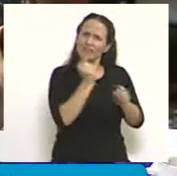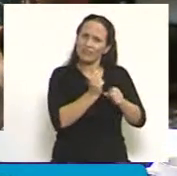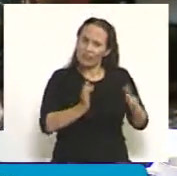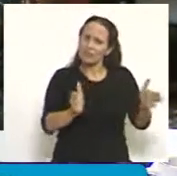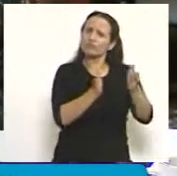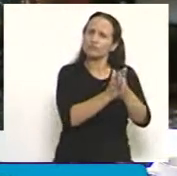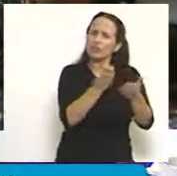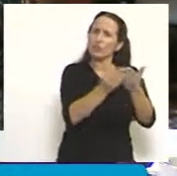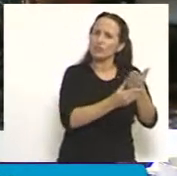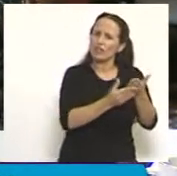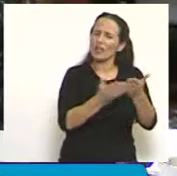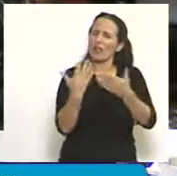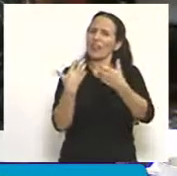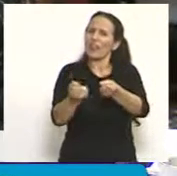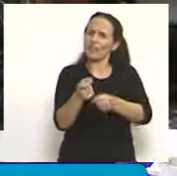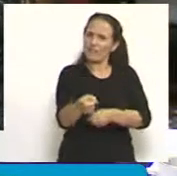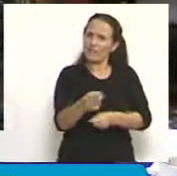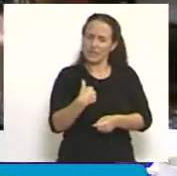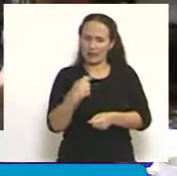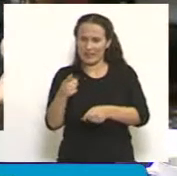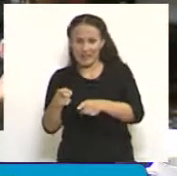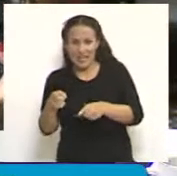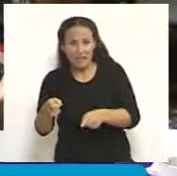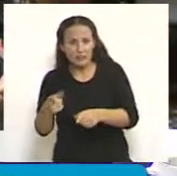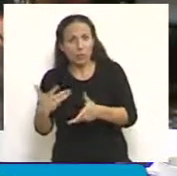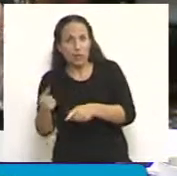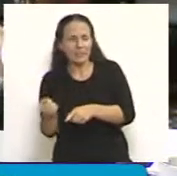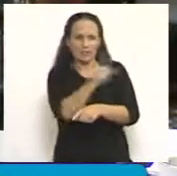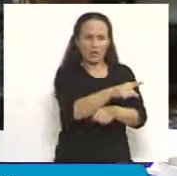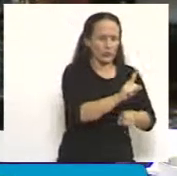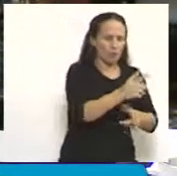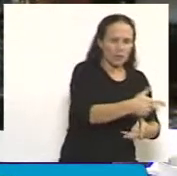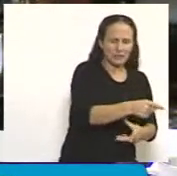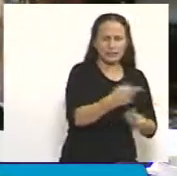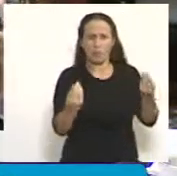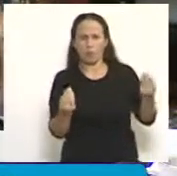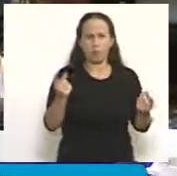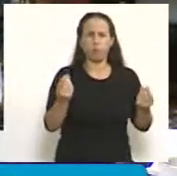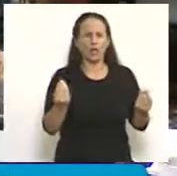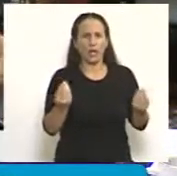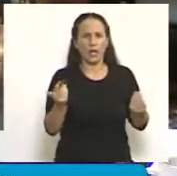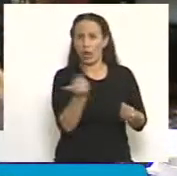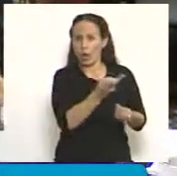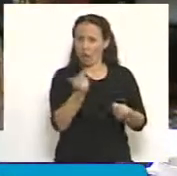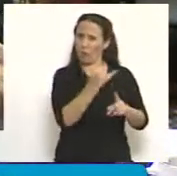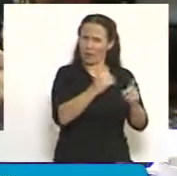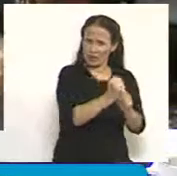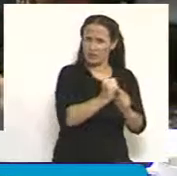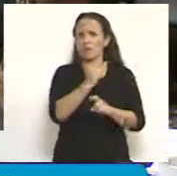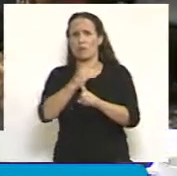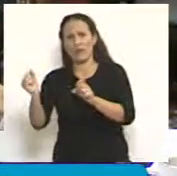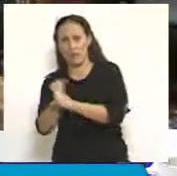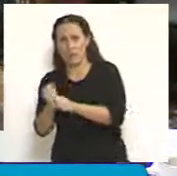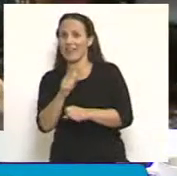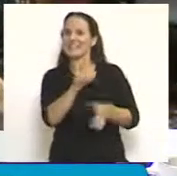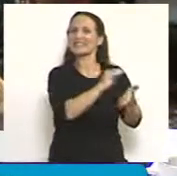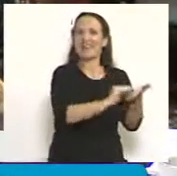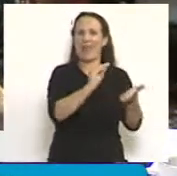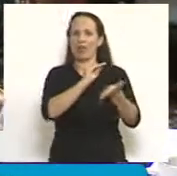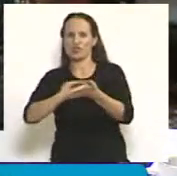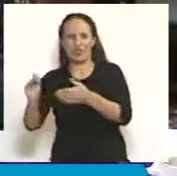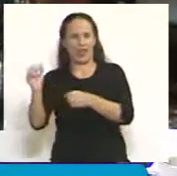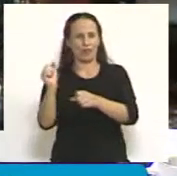coordinación institucional de las oficinas judiciales de la Cámara Federal de Casación Penal y de la Cámara